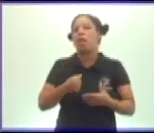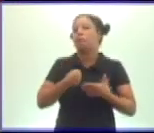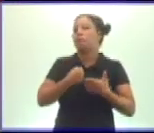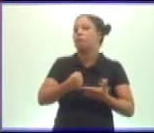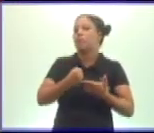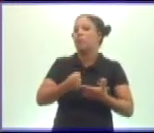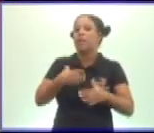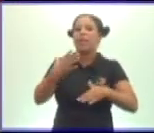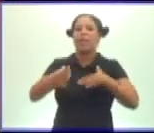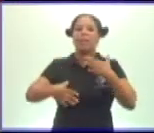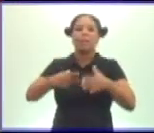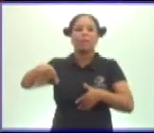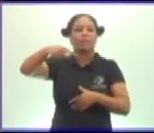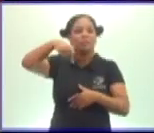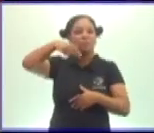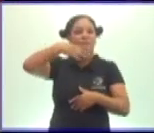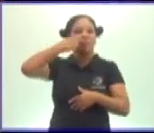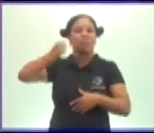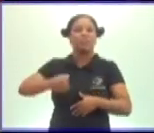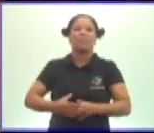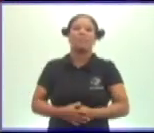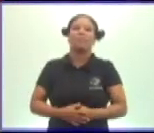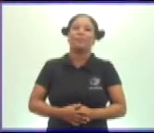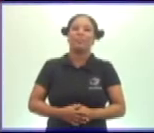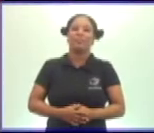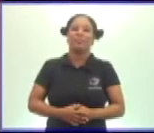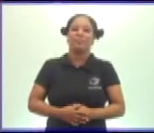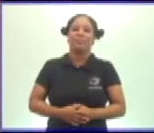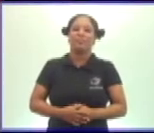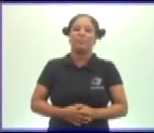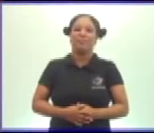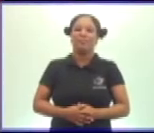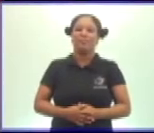proceso de disolución.